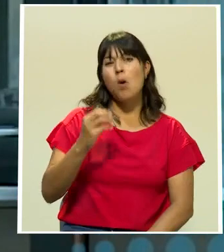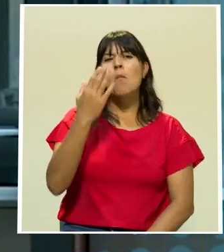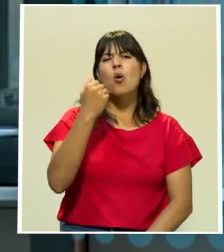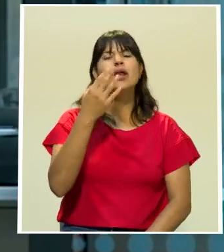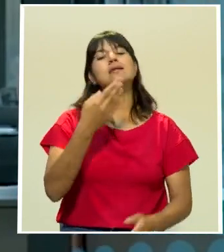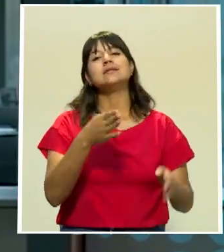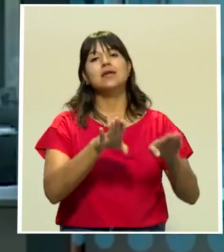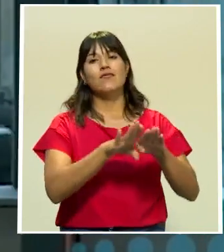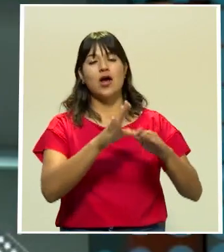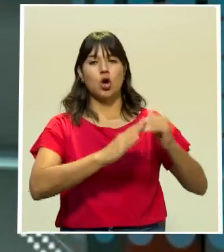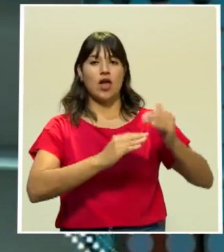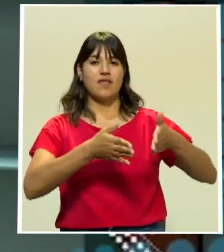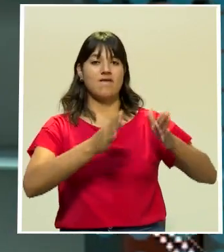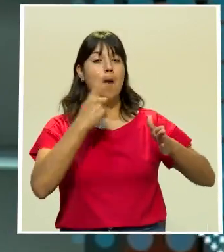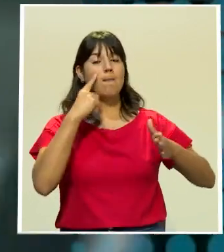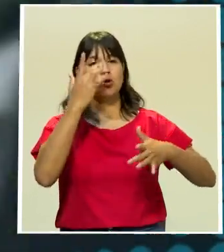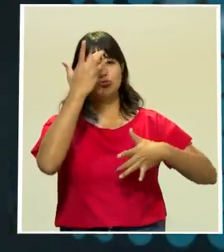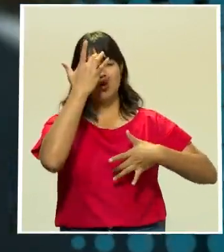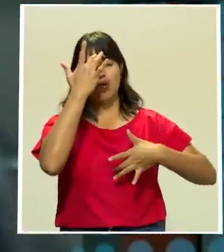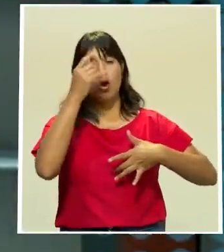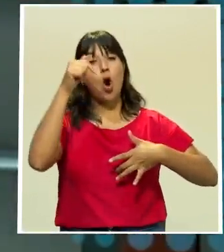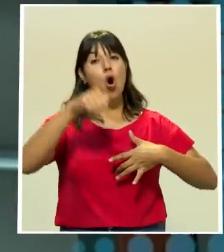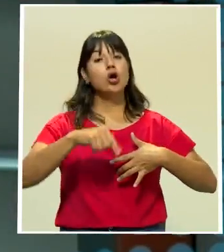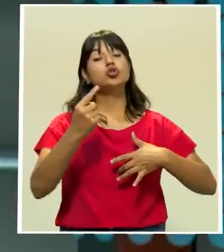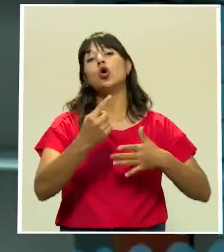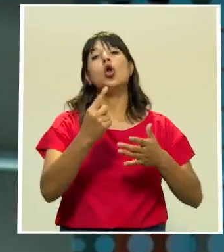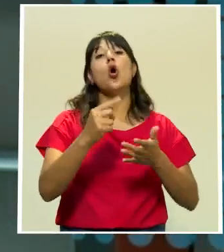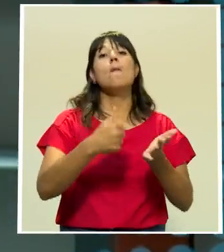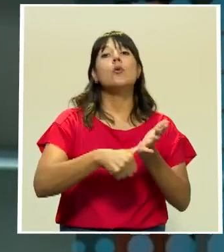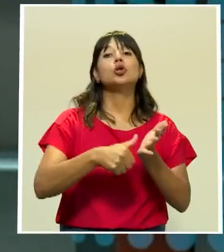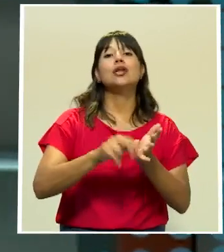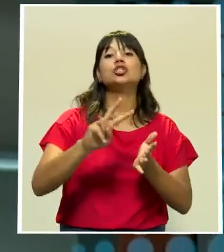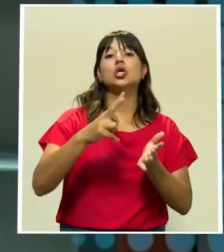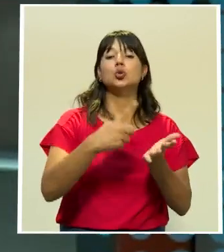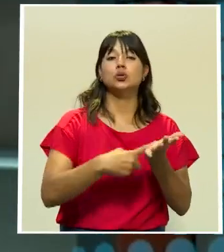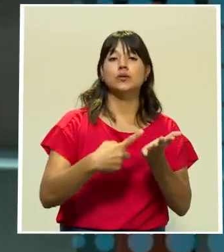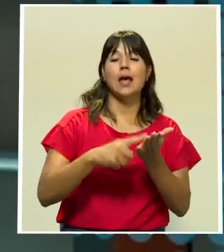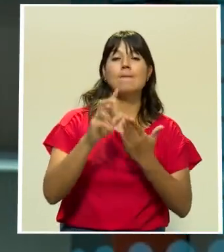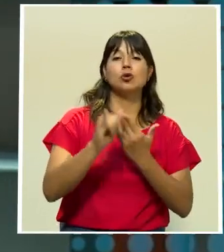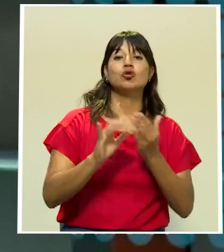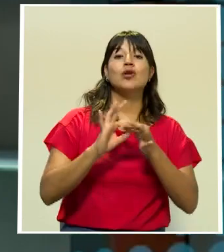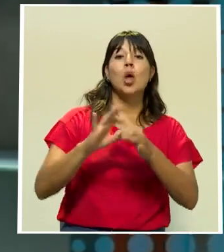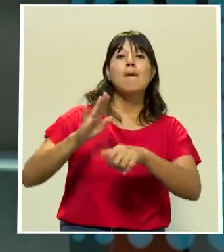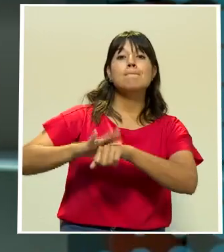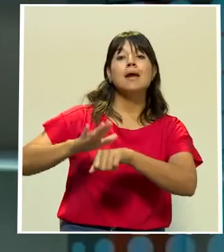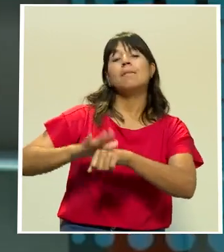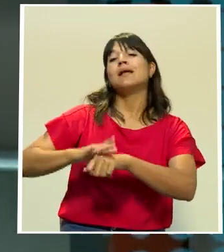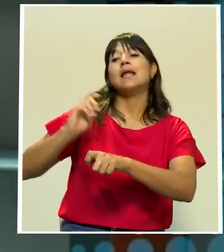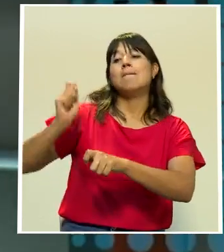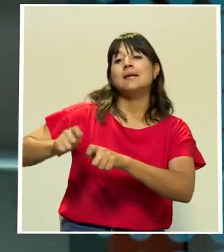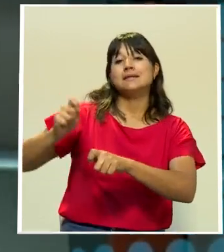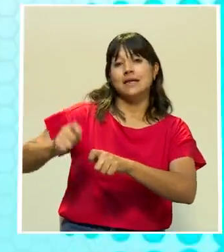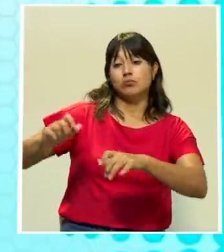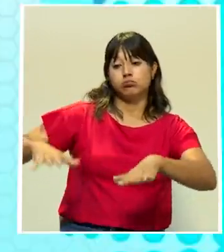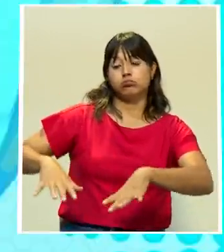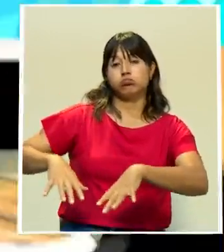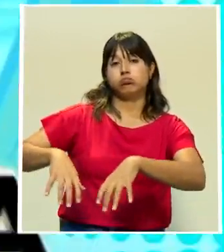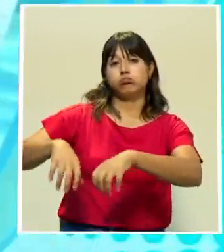el edificio y hoy solo pudieron votar en segundo debate el proyecto que revive la pesca de arrastre en el país.